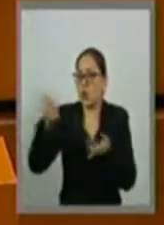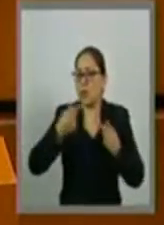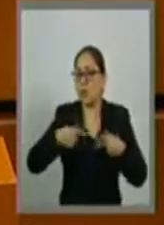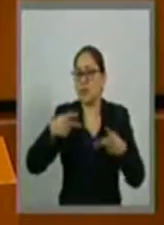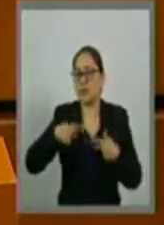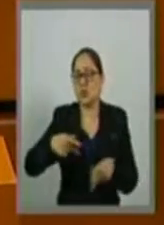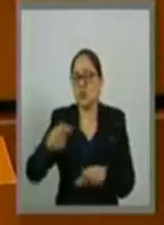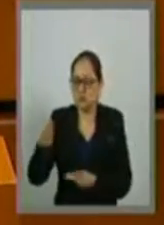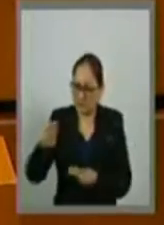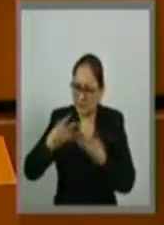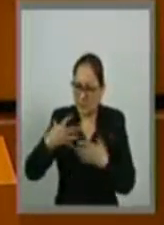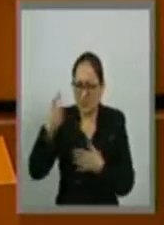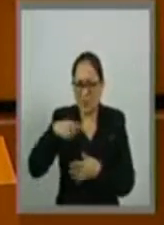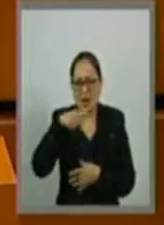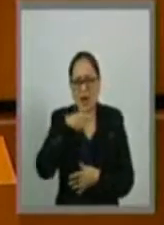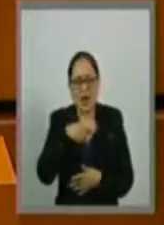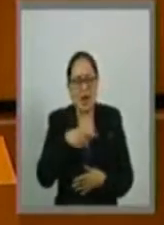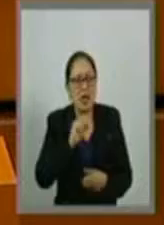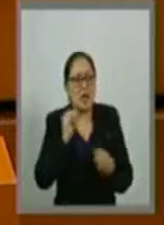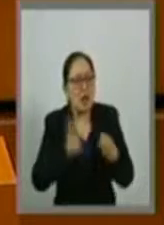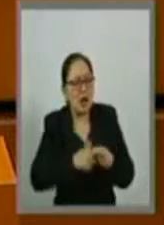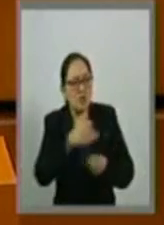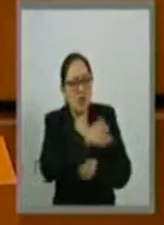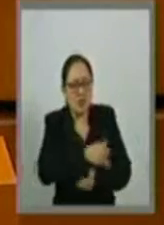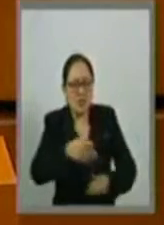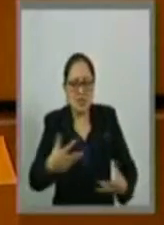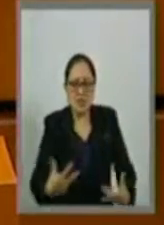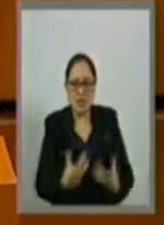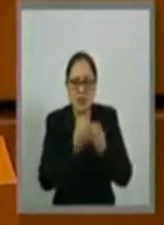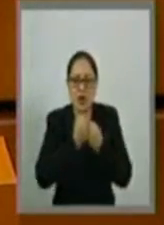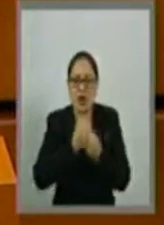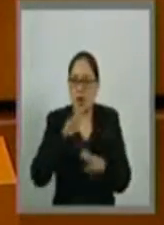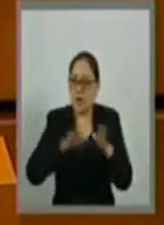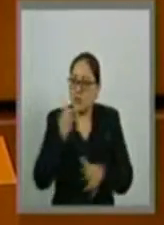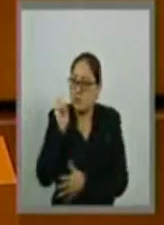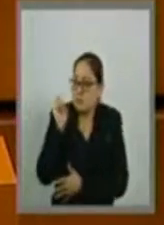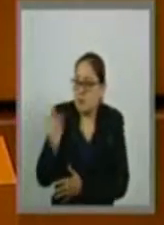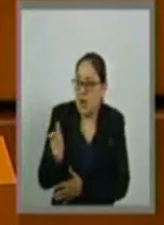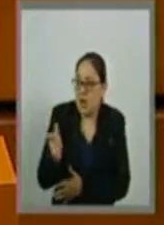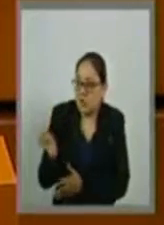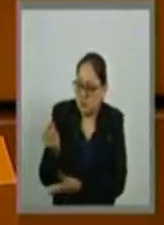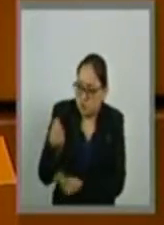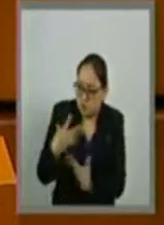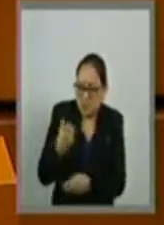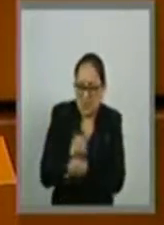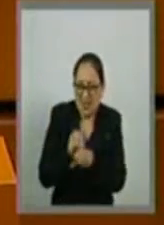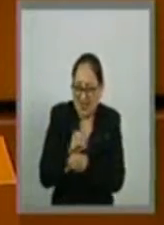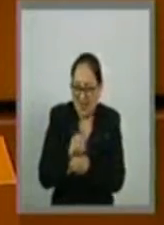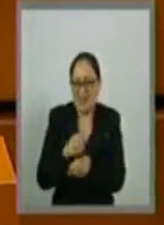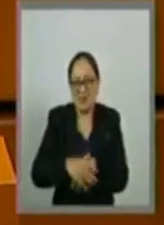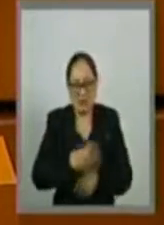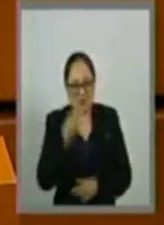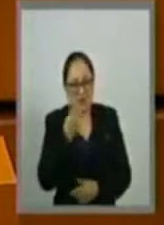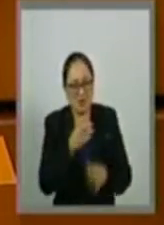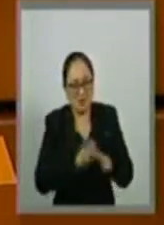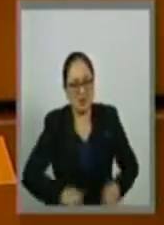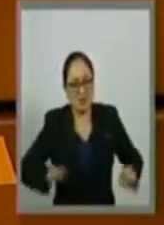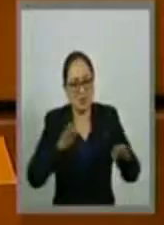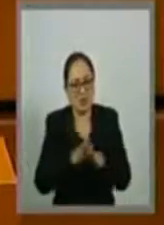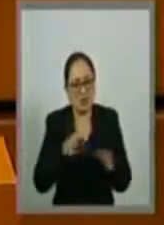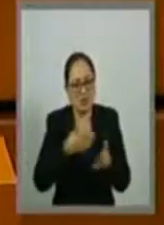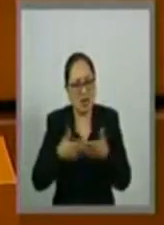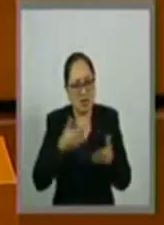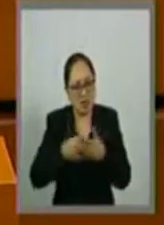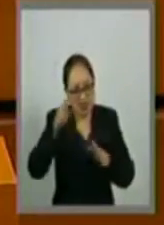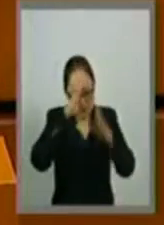con tal de salvar la vida de un ser querido y pagándoles por la donación de sangre? Por eso es muy importante la reflexión que el día de hoy